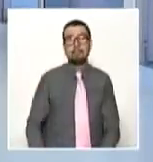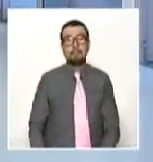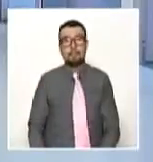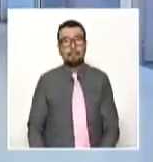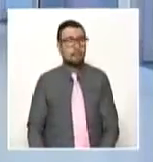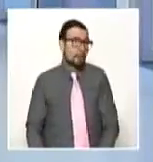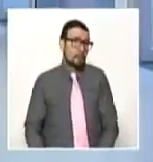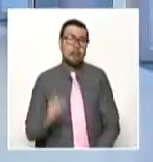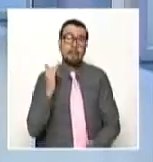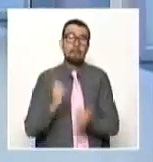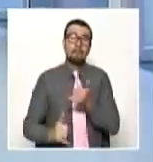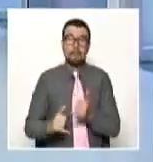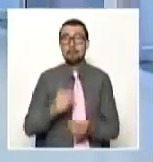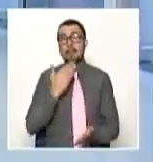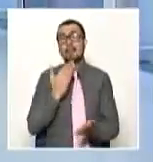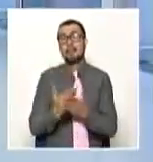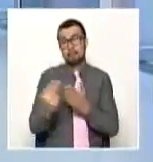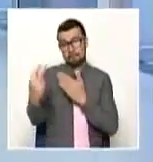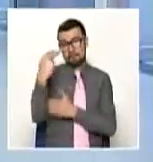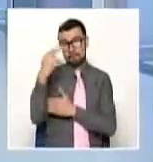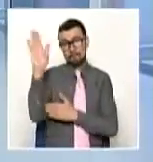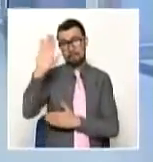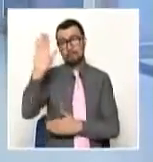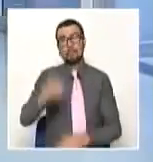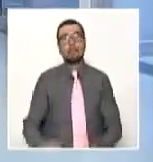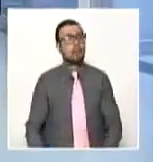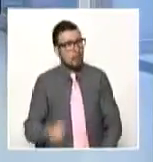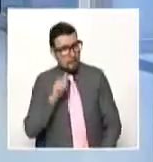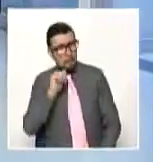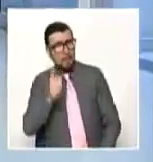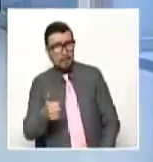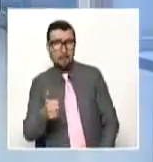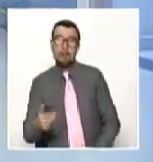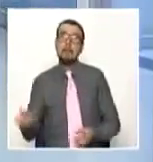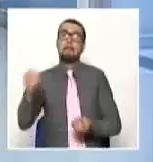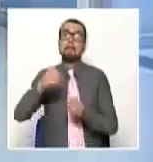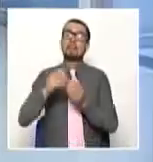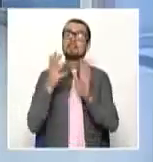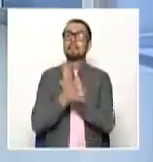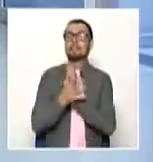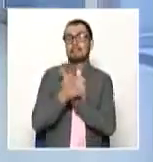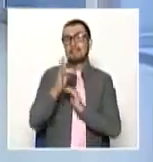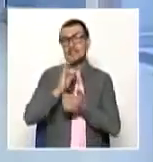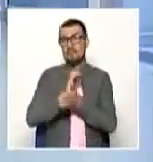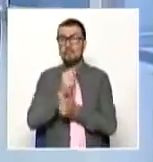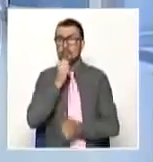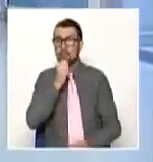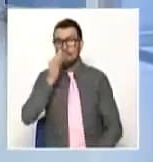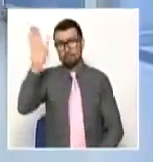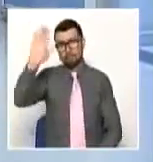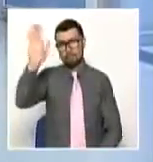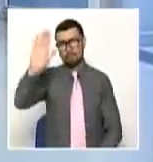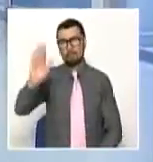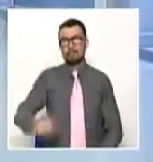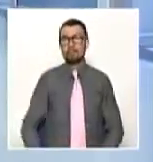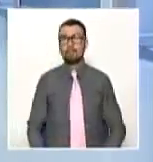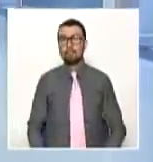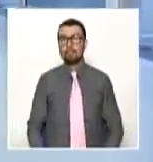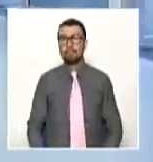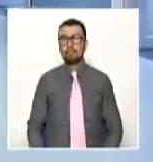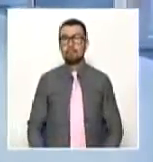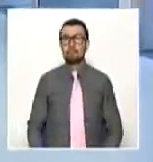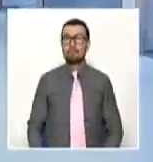Telecafé Noticias. Muchas gracias por acompañarnos. Mañana nos vemos en una emisión más de Telecafé Noticias. Una feliz noche. Feliz noche para todos. Muchas